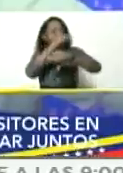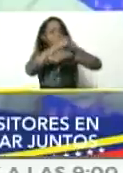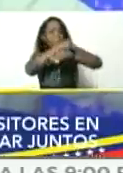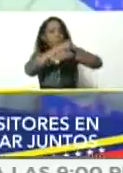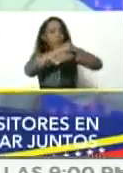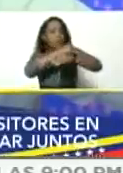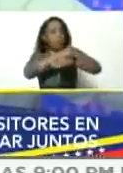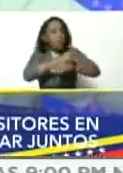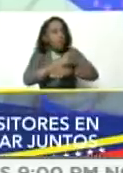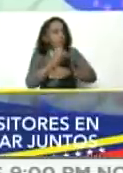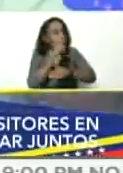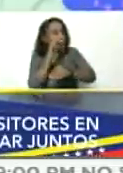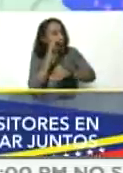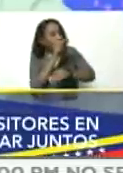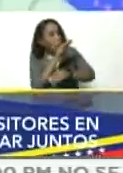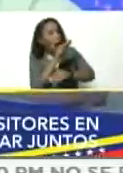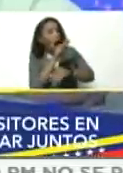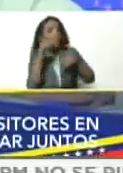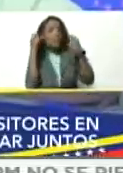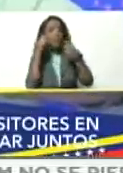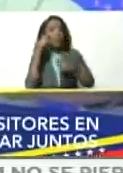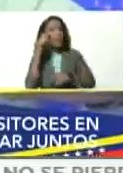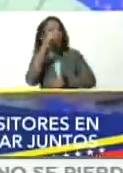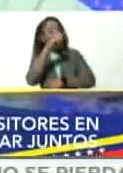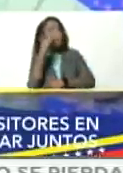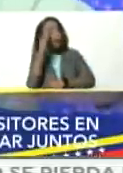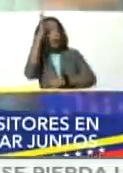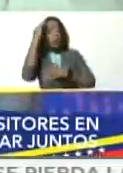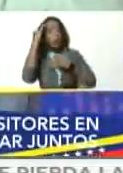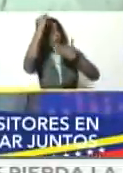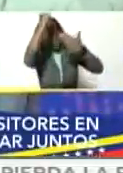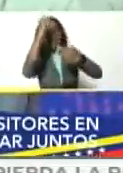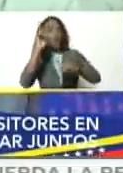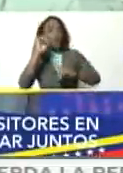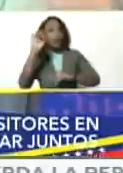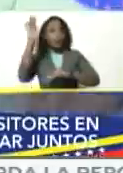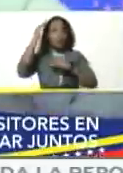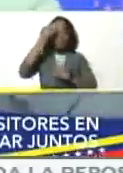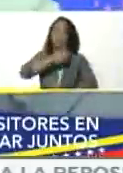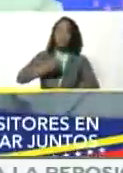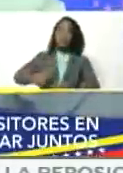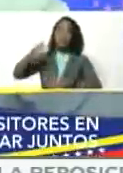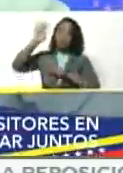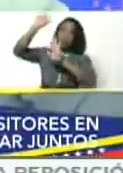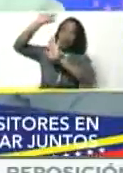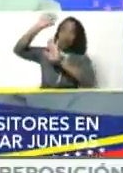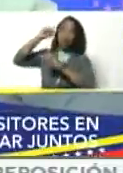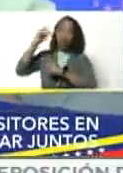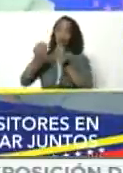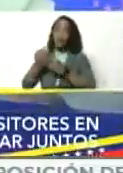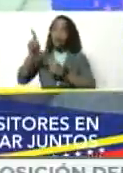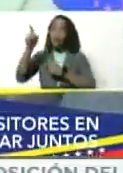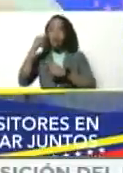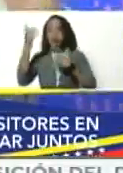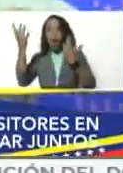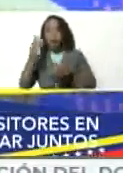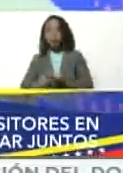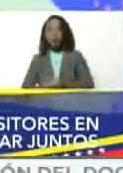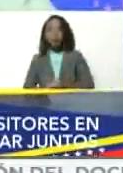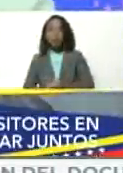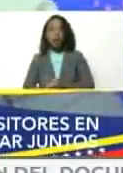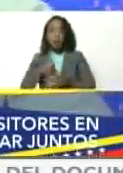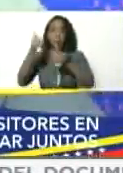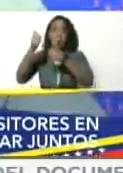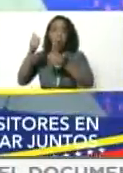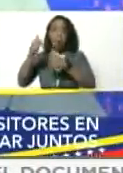mío, grabando su cuña. Le dije, ¡Carri! Y él volteó, ¡presidente! Me saludó, ¿cómo estás tú? Y yo le dije, vas